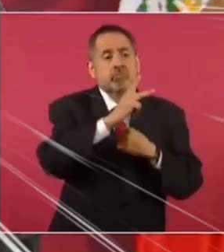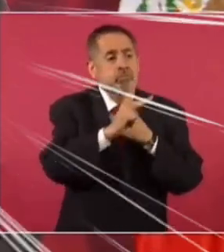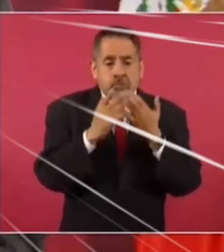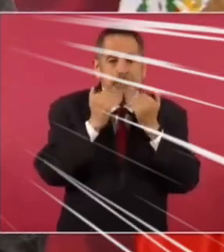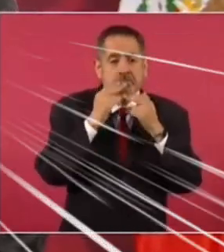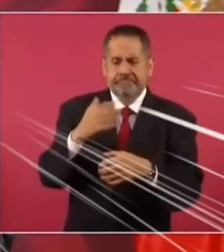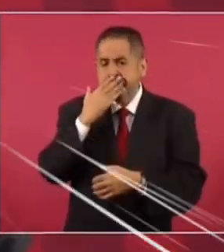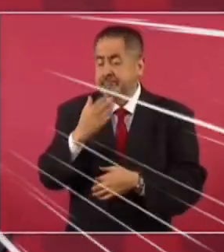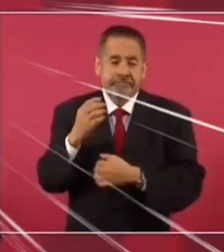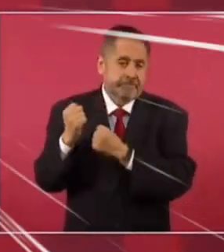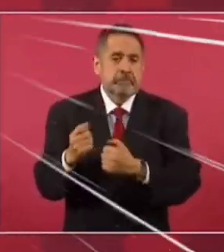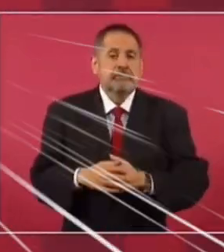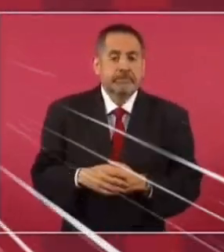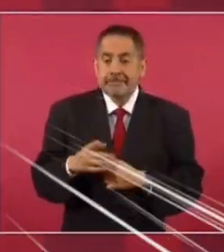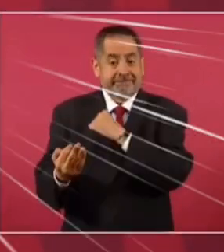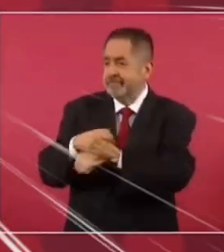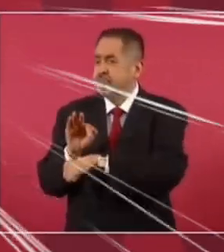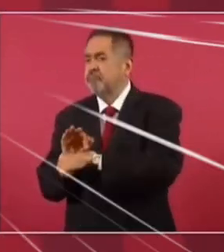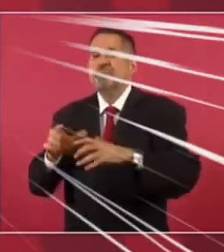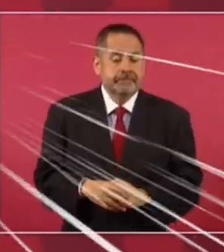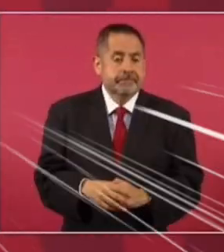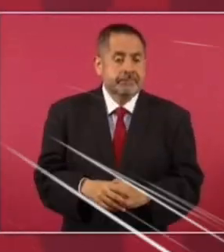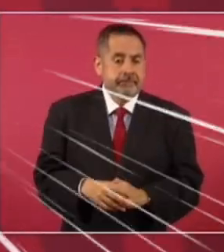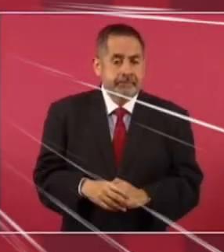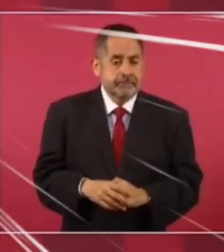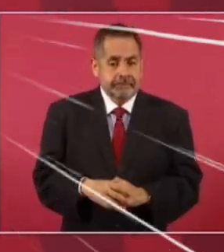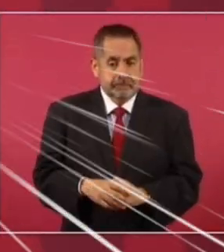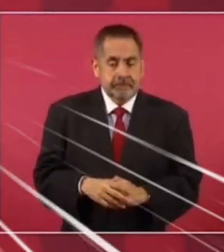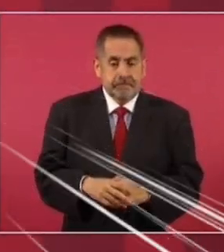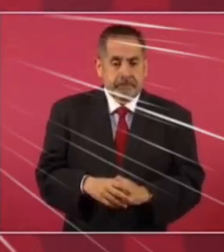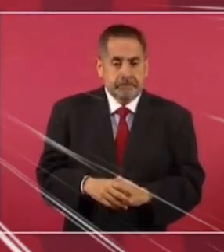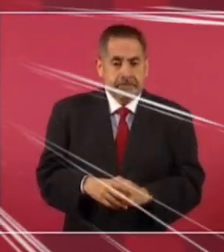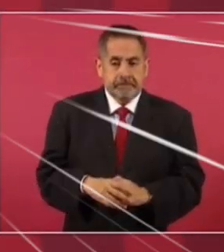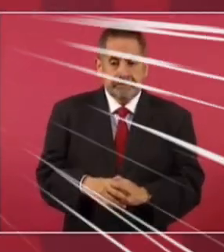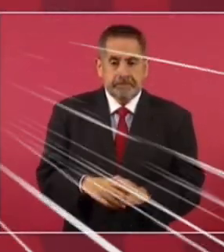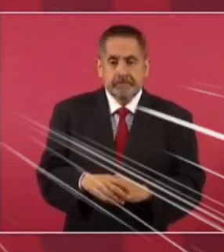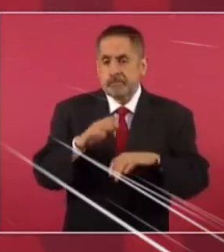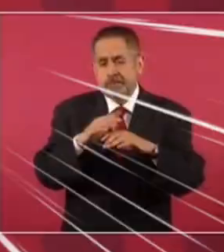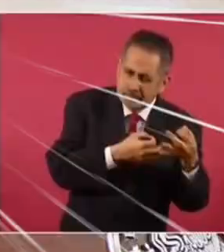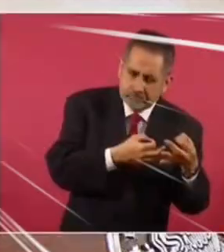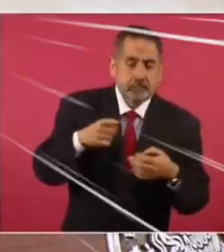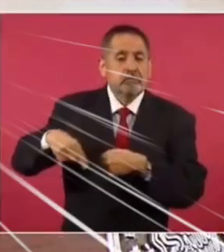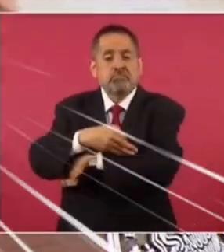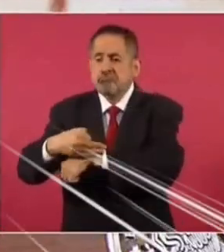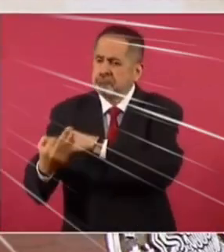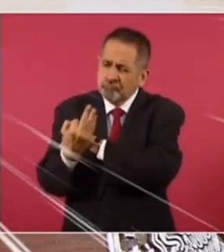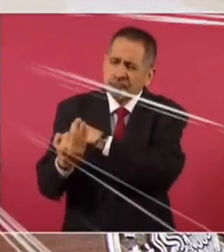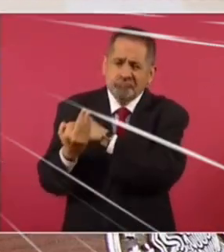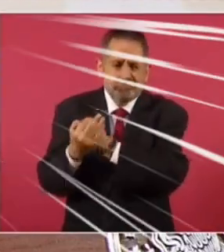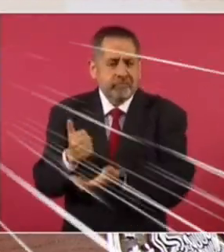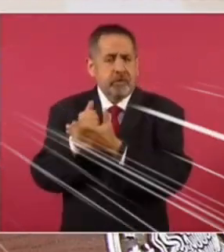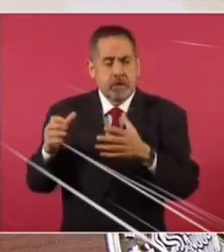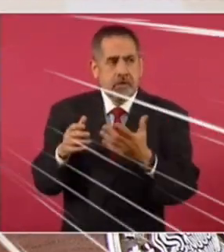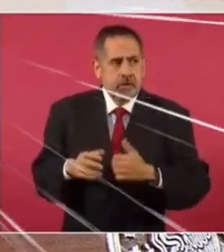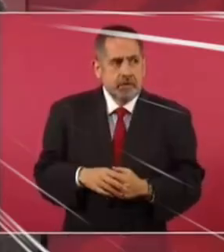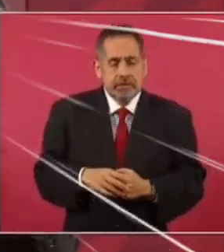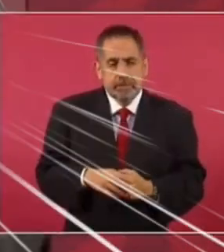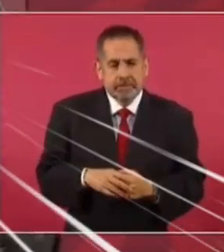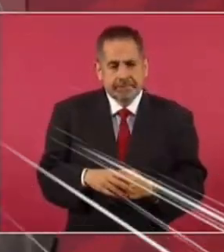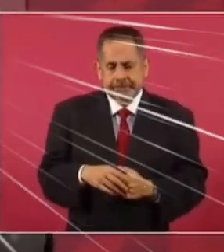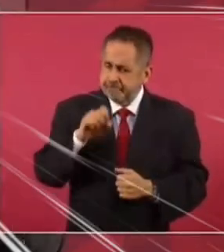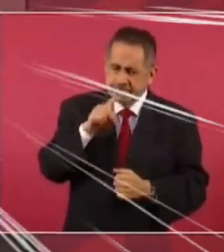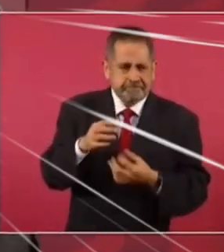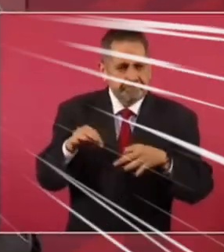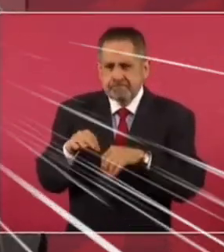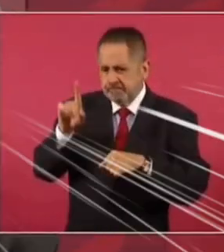en otros países. Eso también nos protege de los problemas como el de la drogadicción. Es cosa nada más de